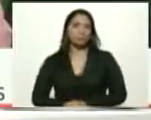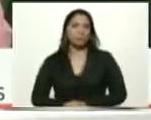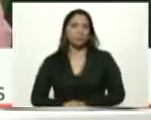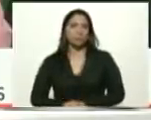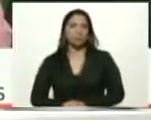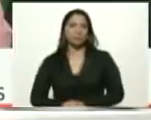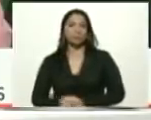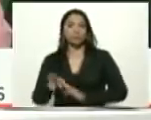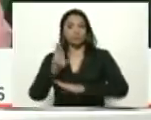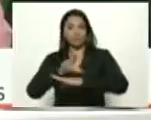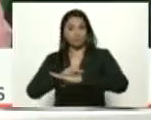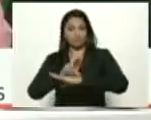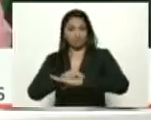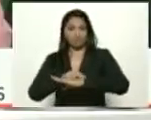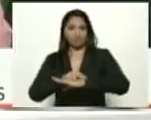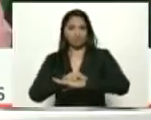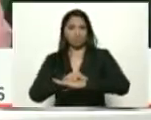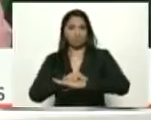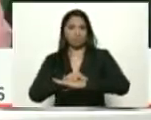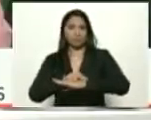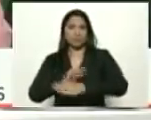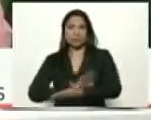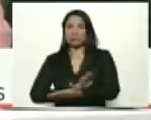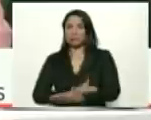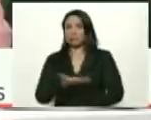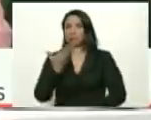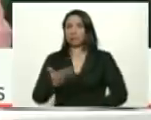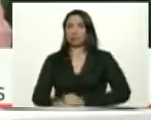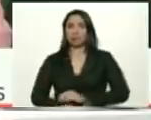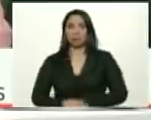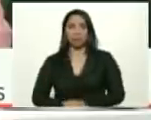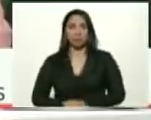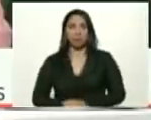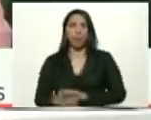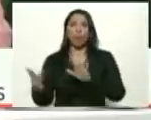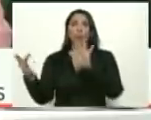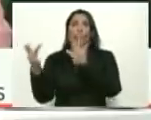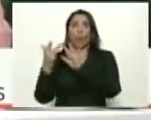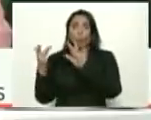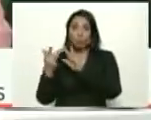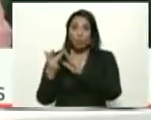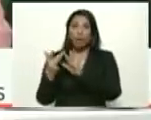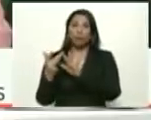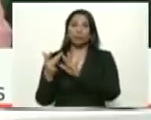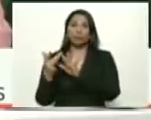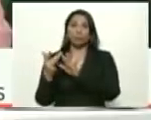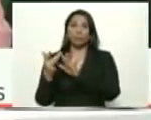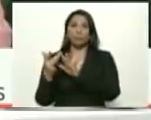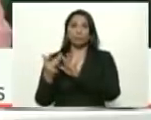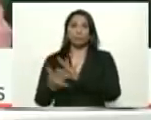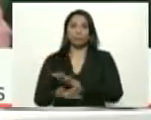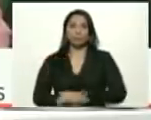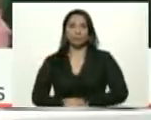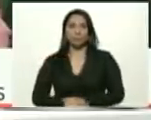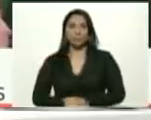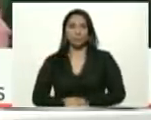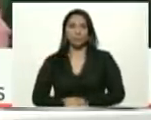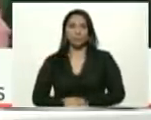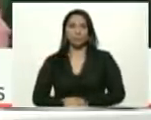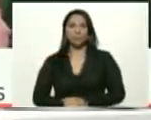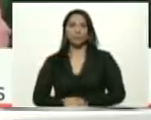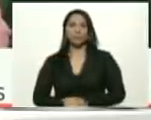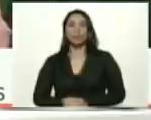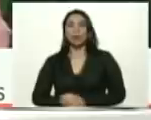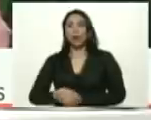es médica, hipertensa, tiene contacto con caso anterior, que fueron positivos,